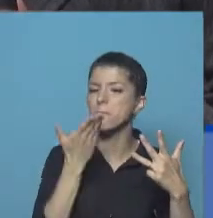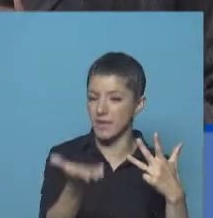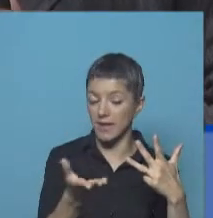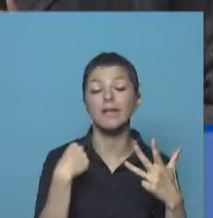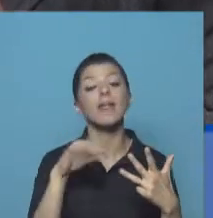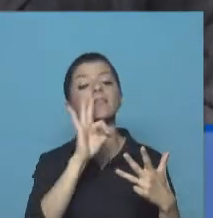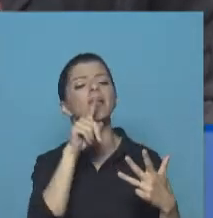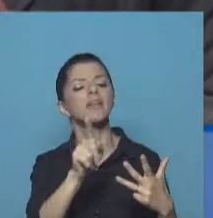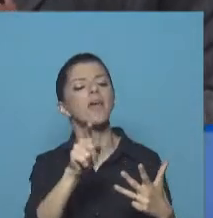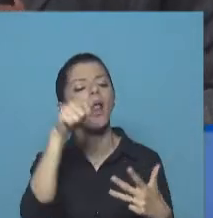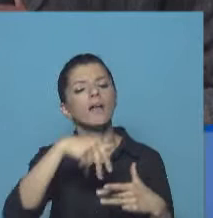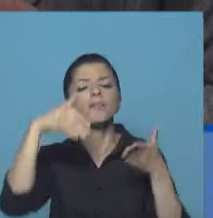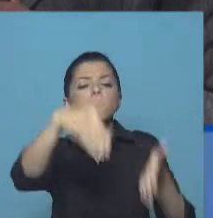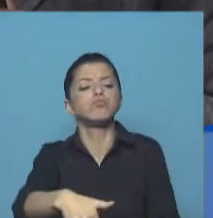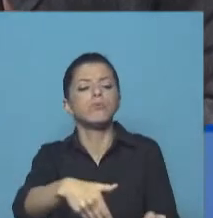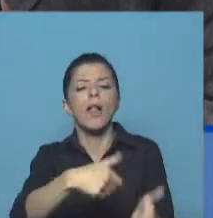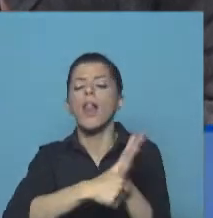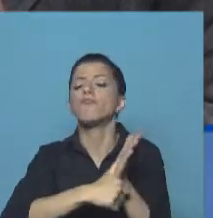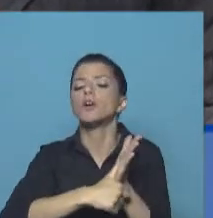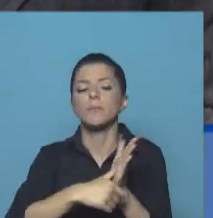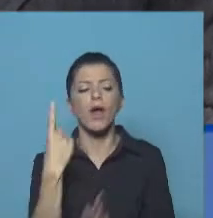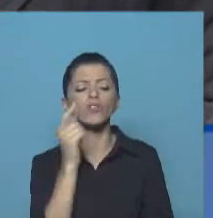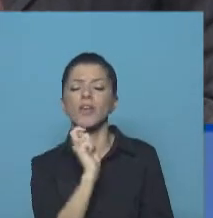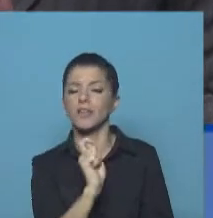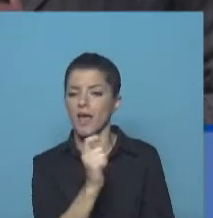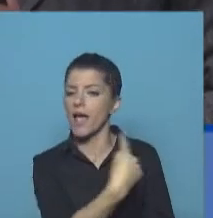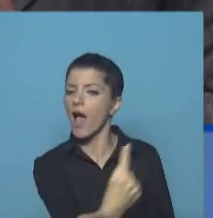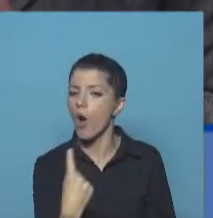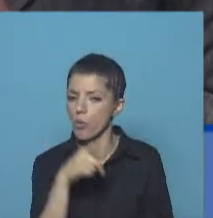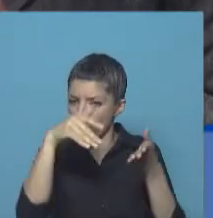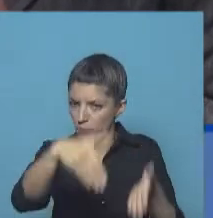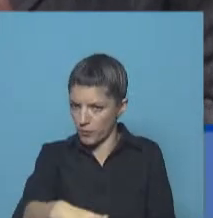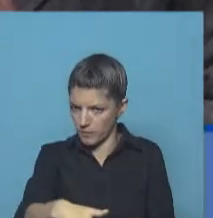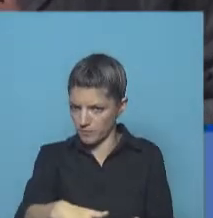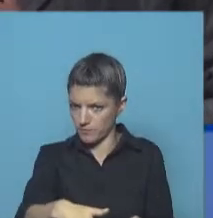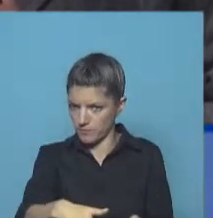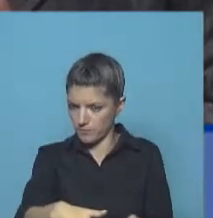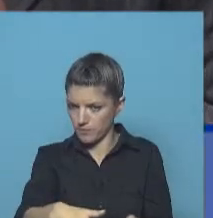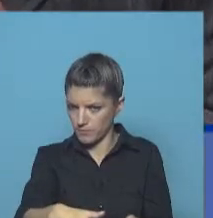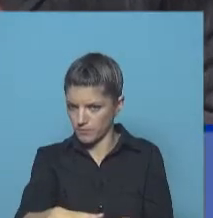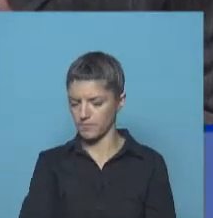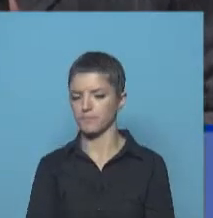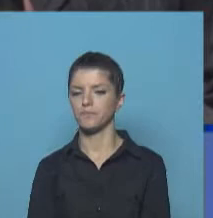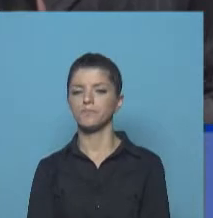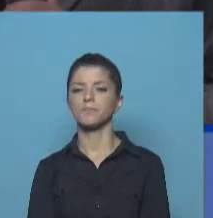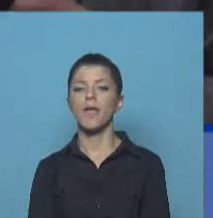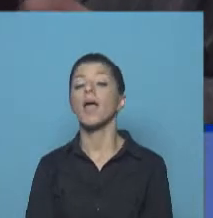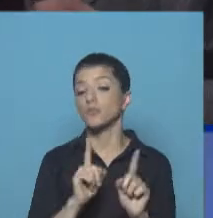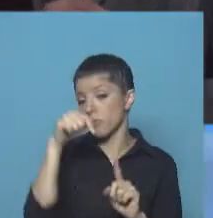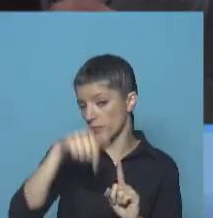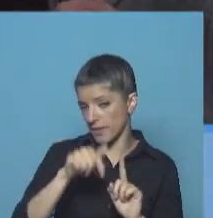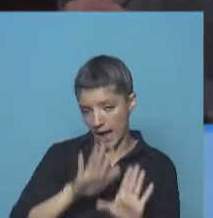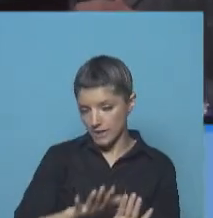las huellas dactilares para poder dar con las víctimas que pudieran haber sido asesinadas esto desde aquí